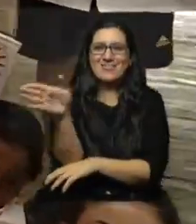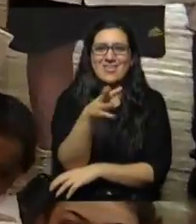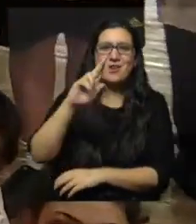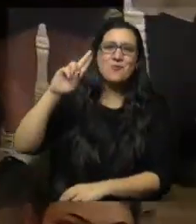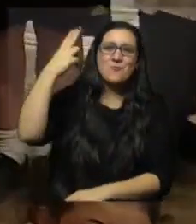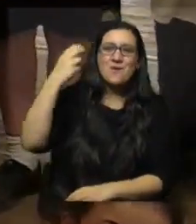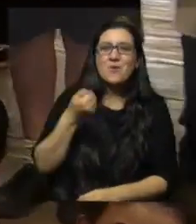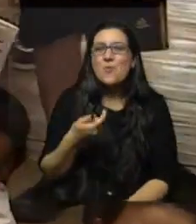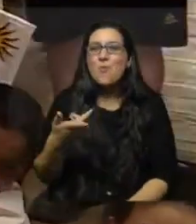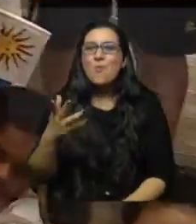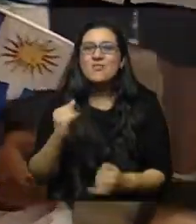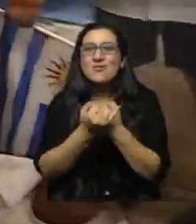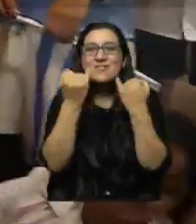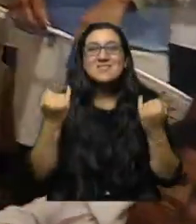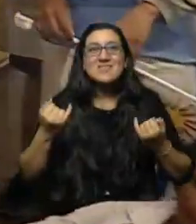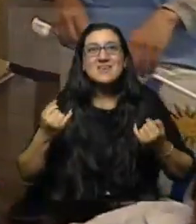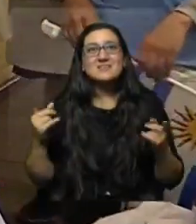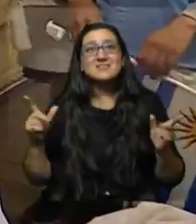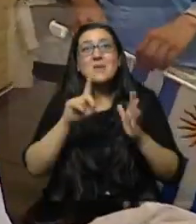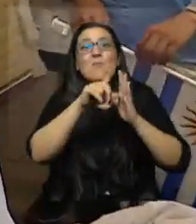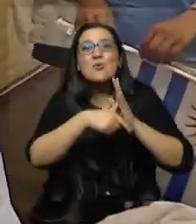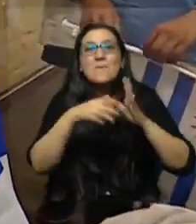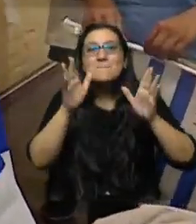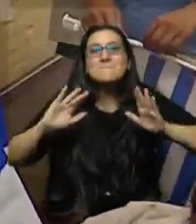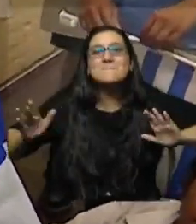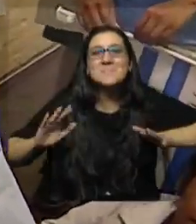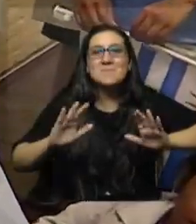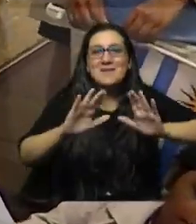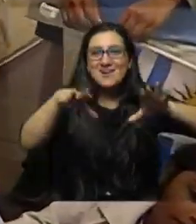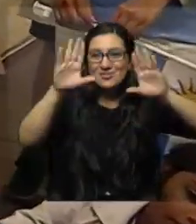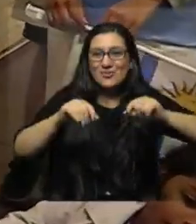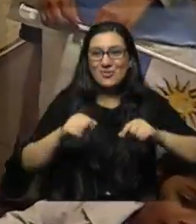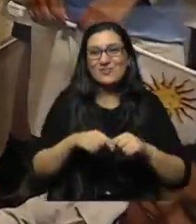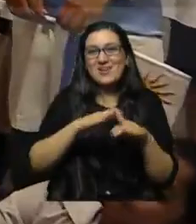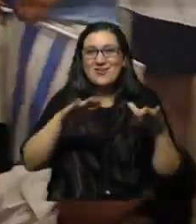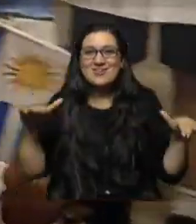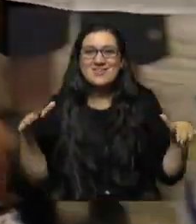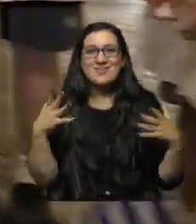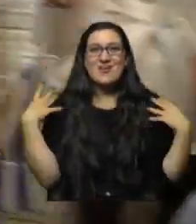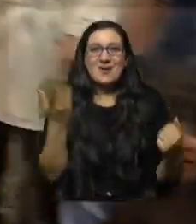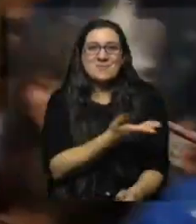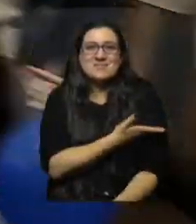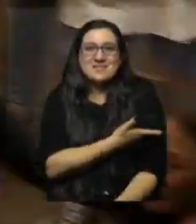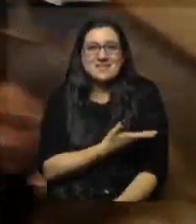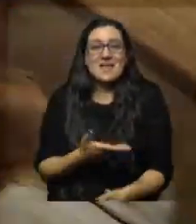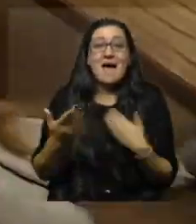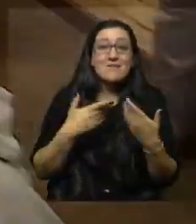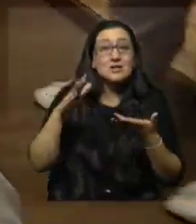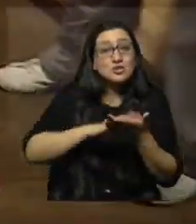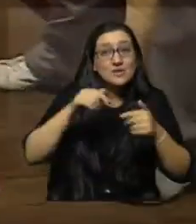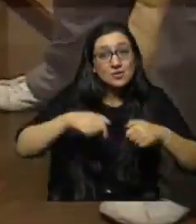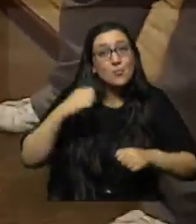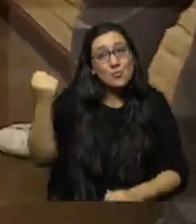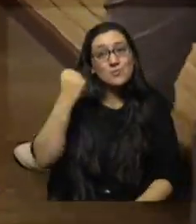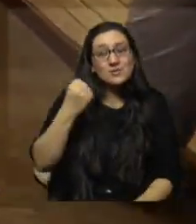días costó preparar todo esto? Vemos guirnaldas, que están los chicos con las camisetas. El hablar también de esto tan importante. Bueno, la